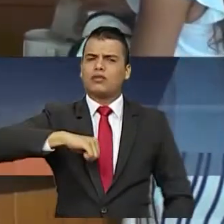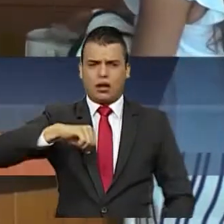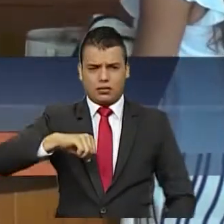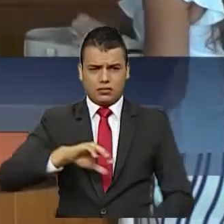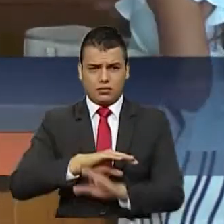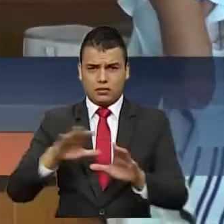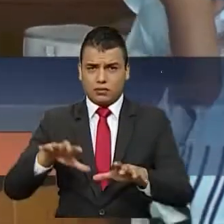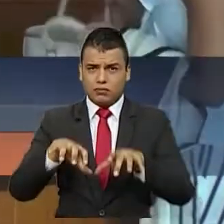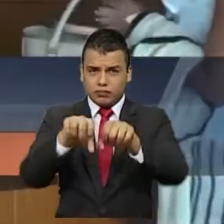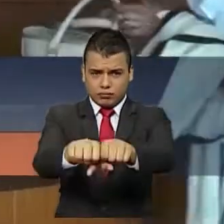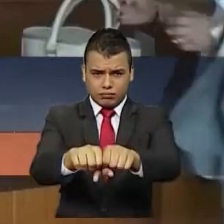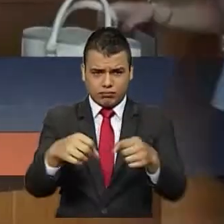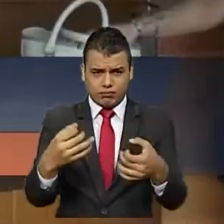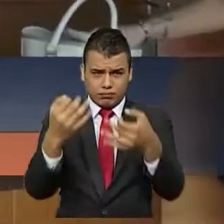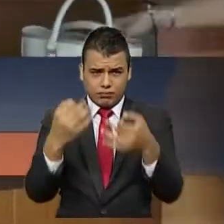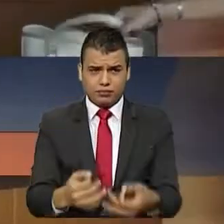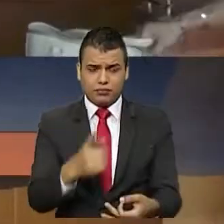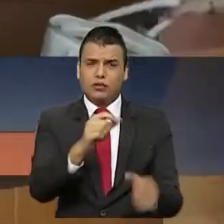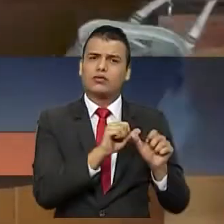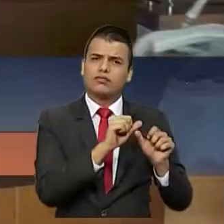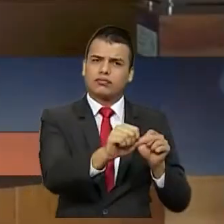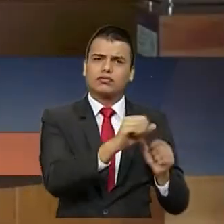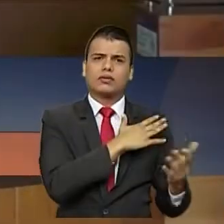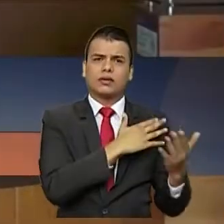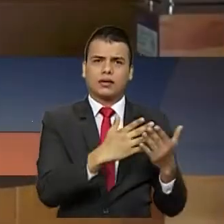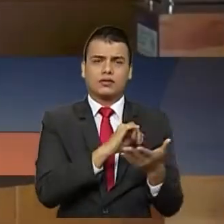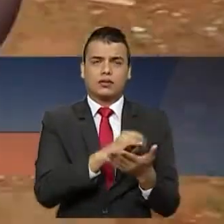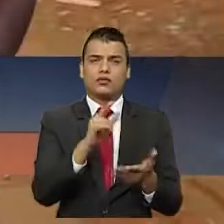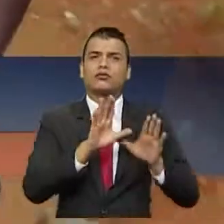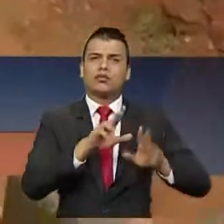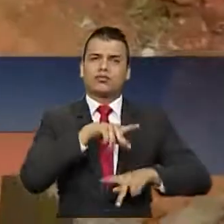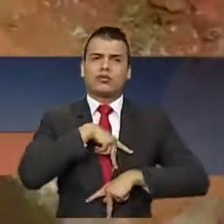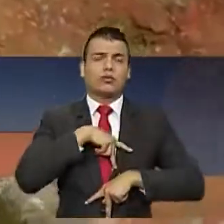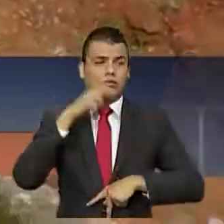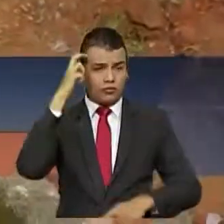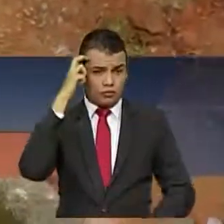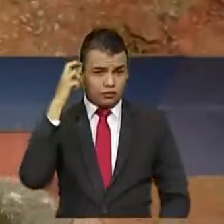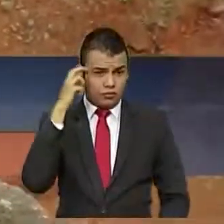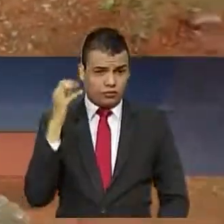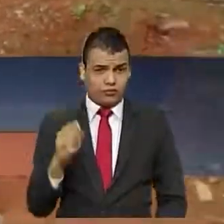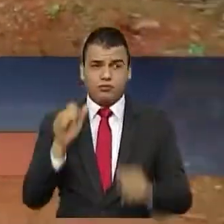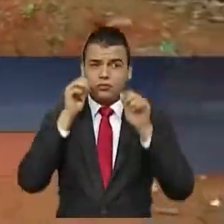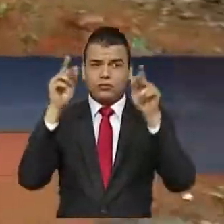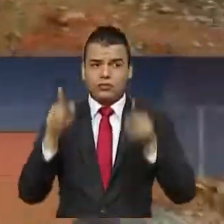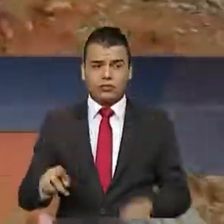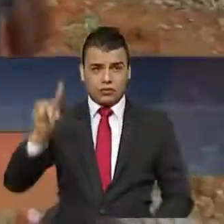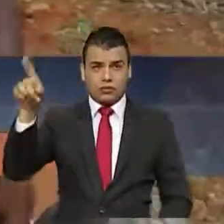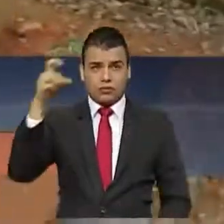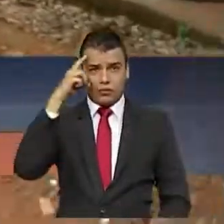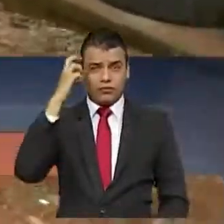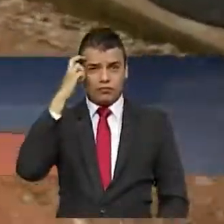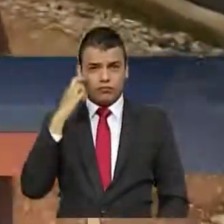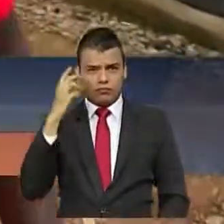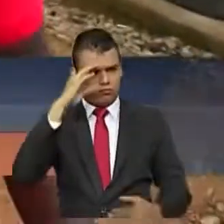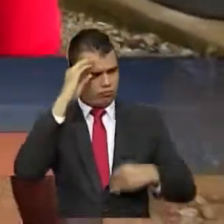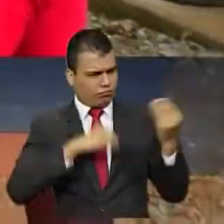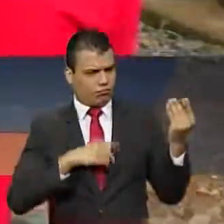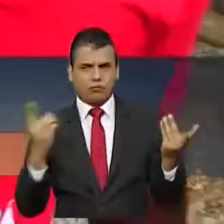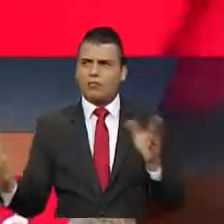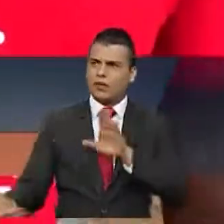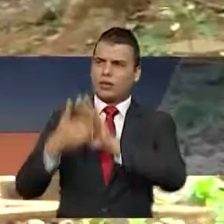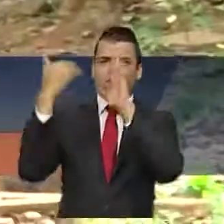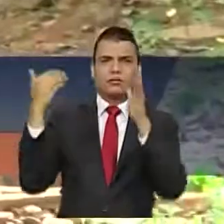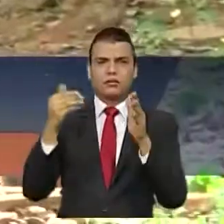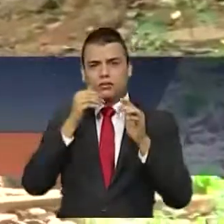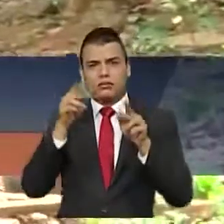sobre un territorio que siempre ha sido el departamento del Chocó. El gobernador del Chocó, al tiempo que rechazó las declaraciones de su homólogo